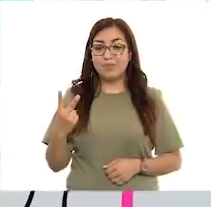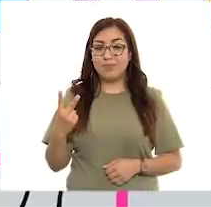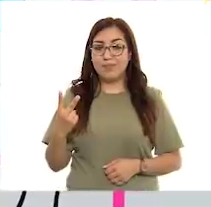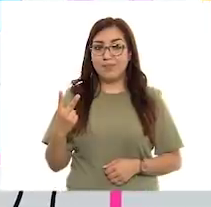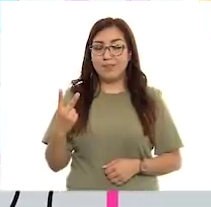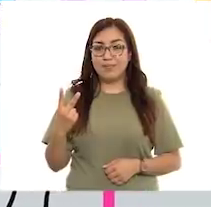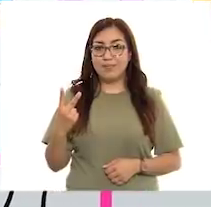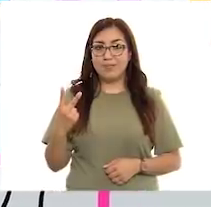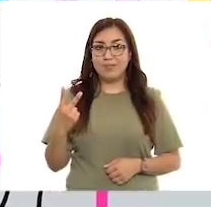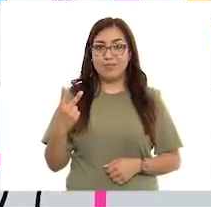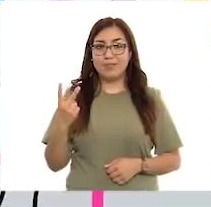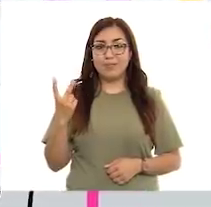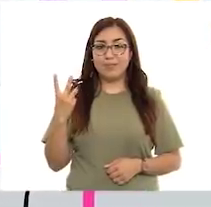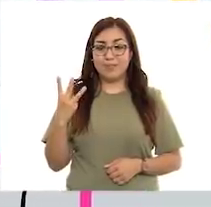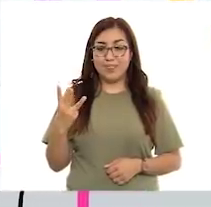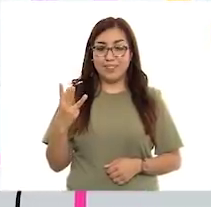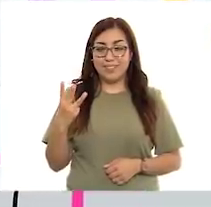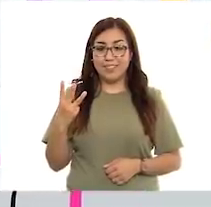Dos.